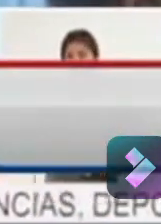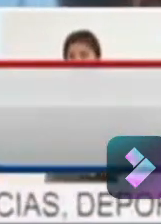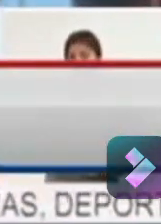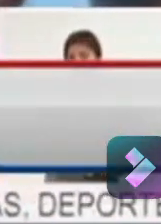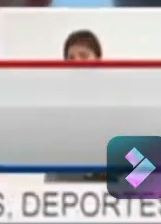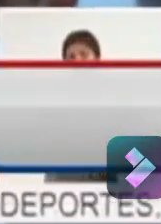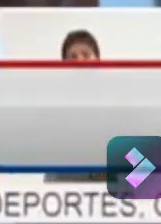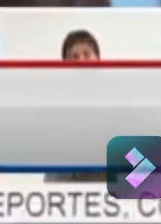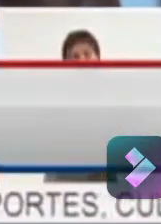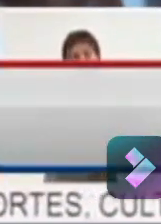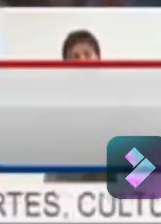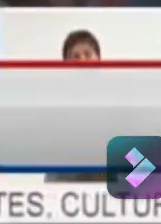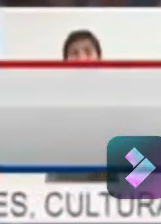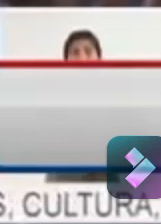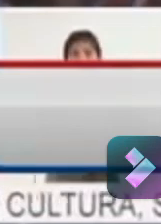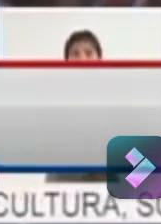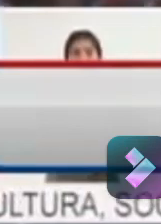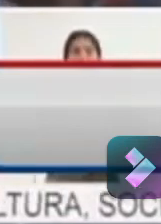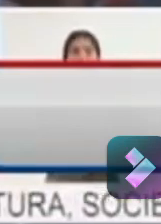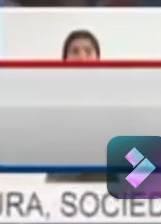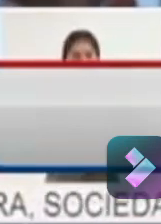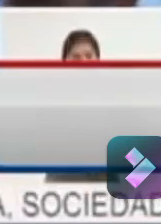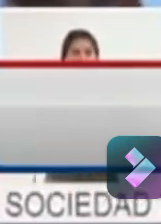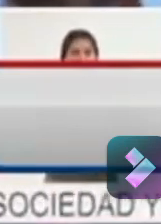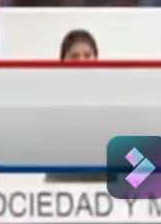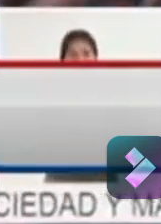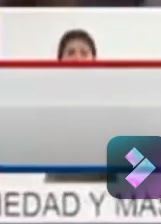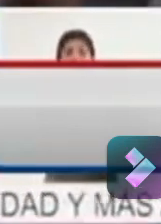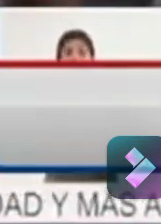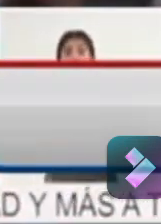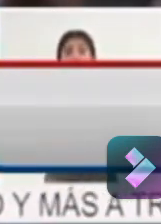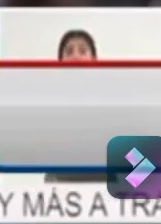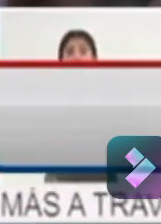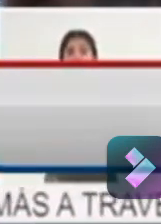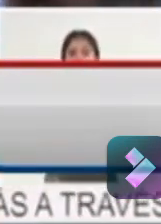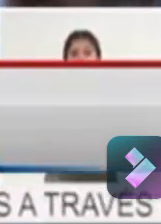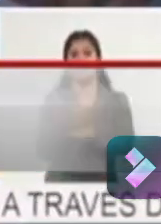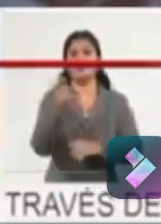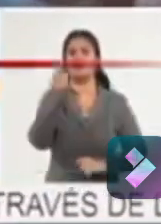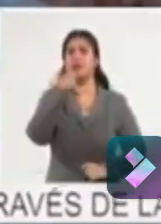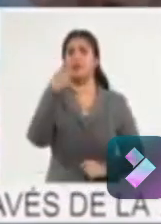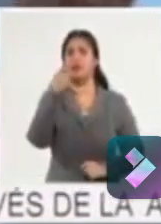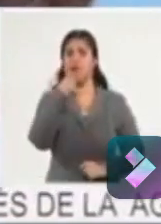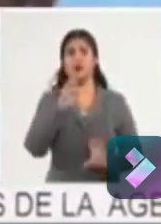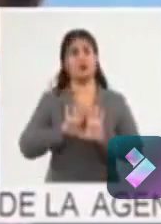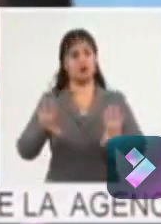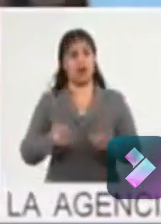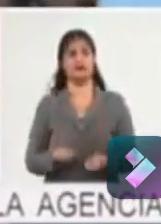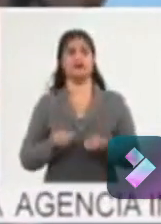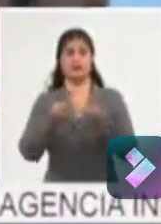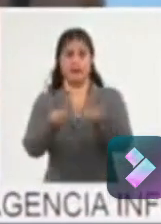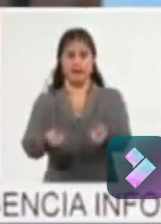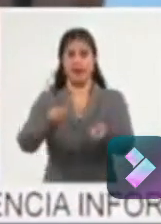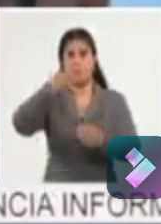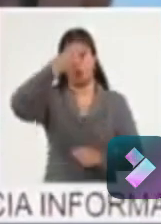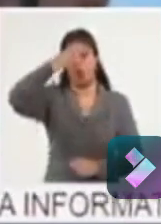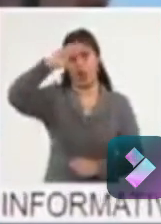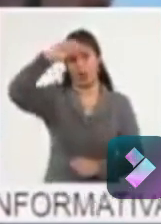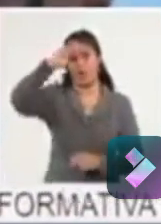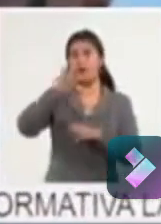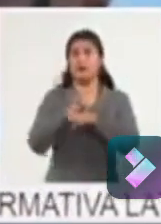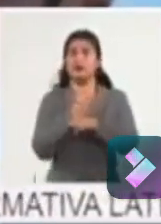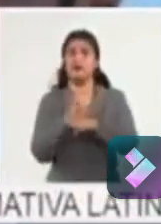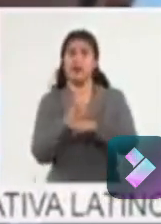acopio de medicamentos, 70.000 medicamentos que ya han sido mandados a Cuba a través de